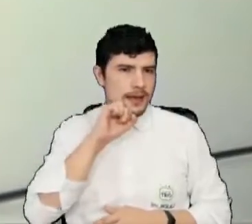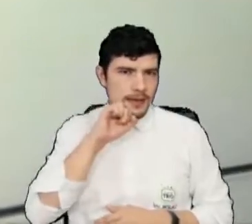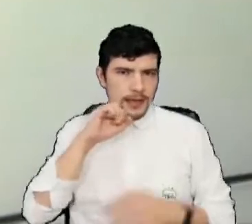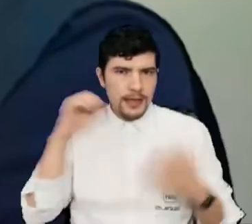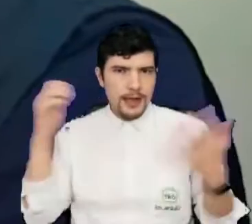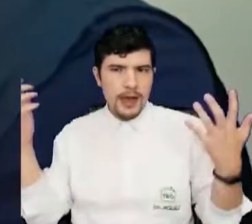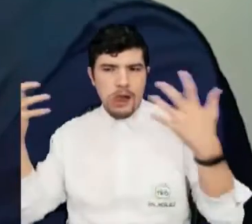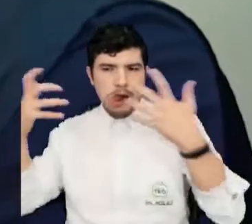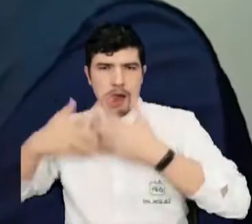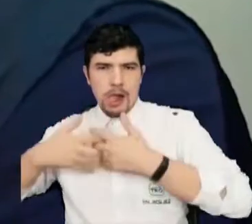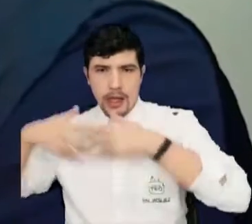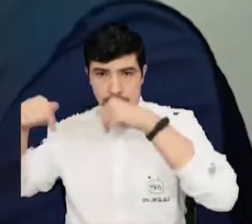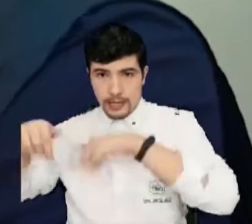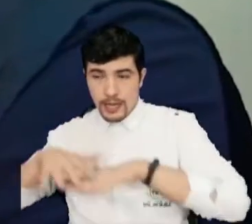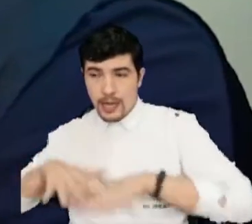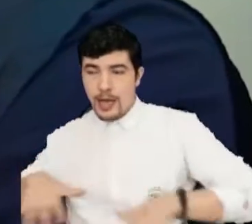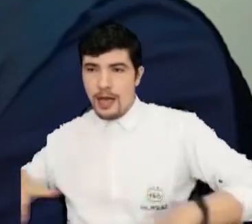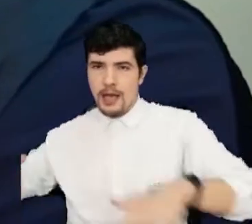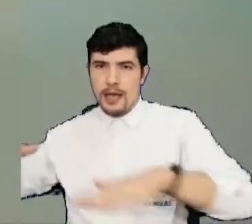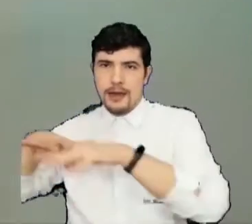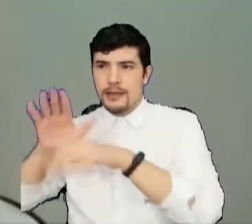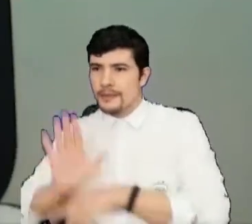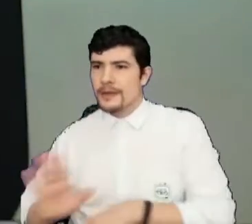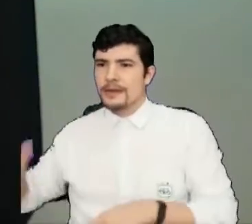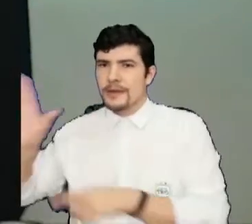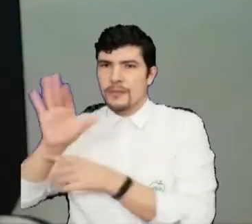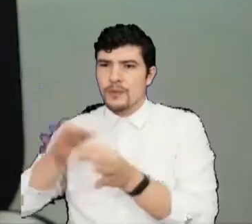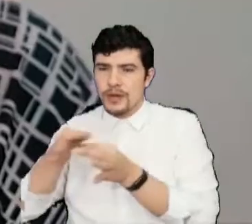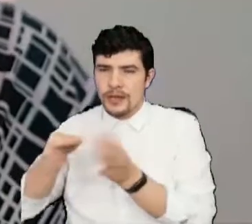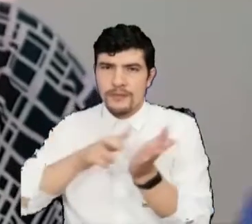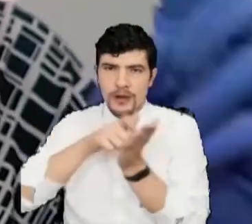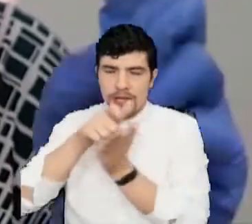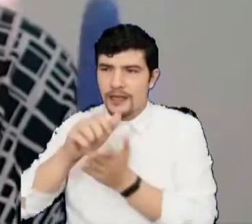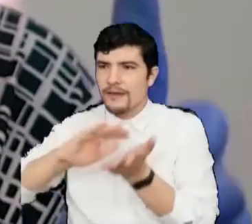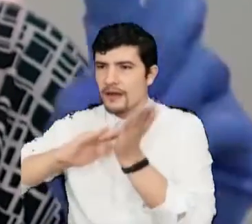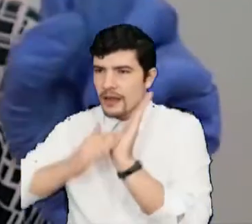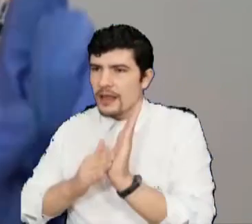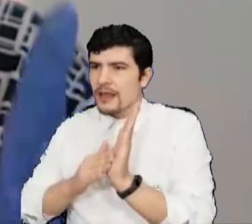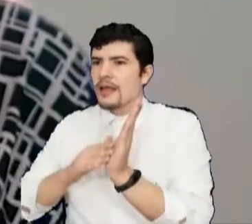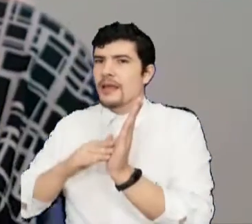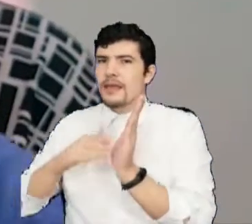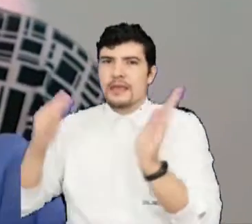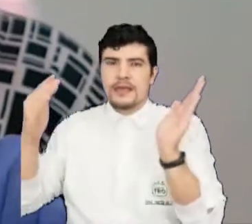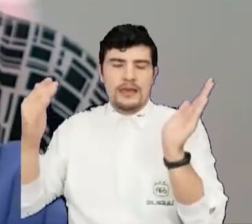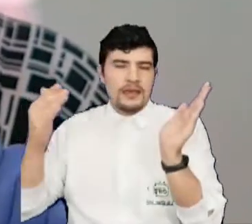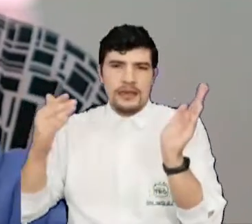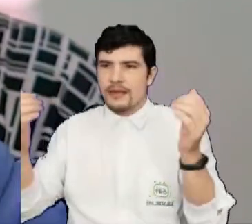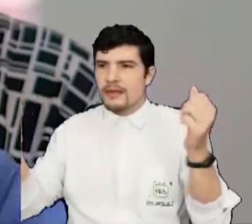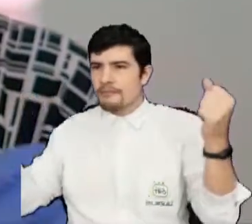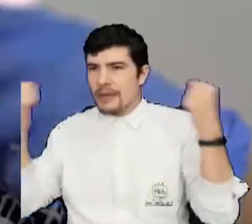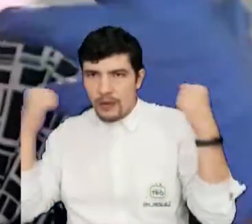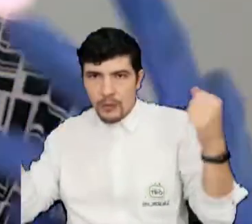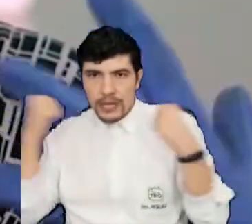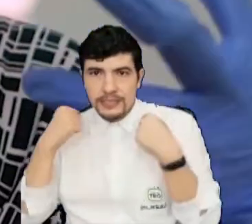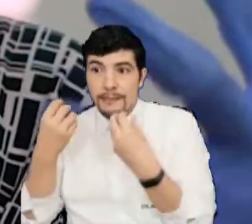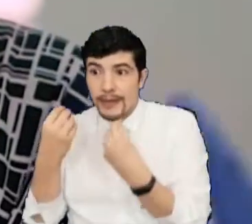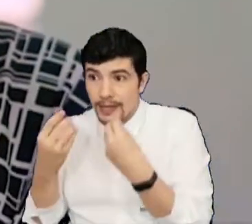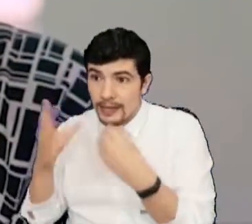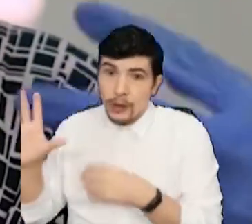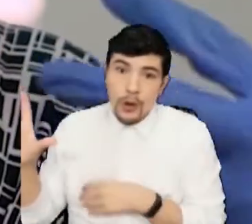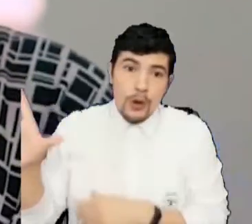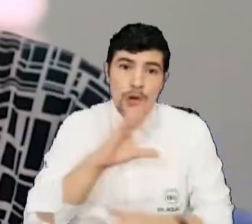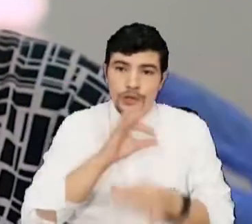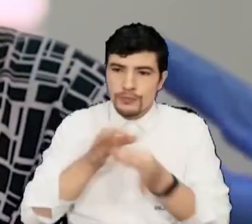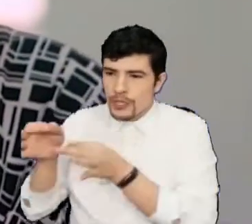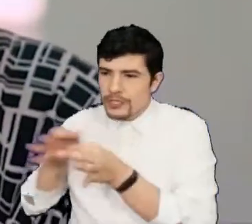ésta bucaramanga floridablanca girón y la idea es que estén todos los municipios para arrancar mes en el primero en estar integrado y esto nos garantiza